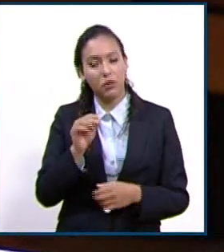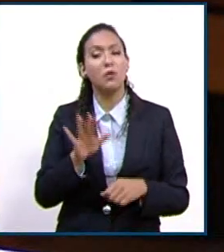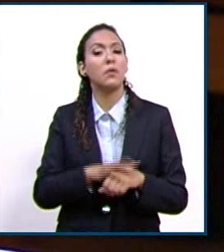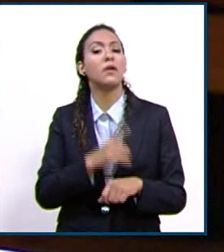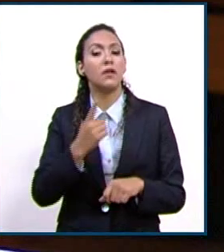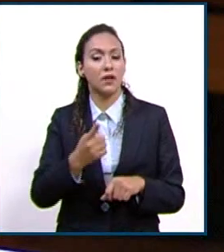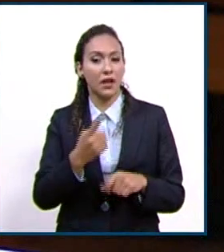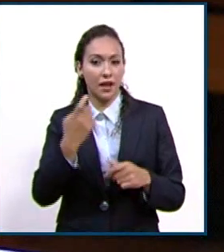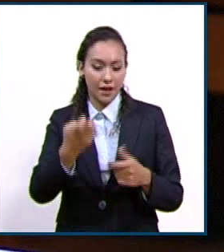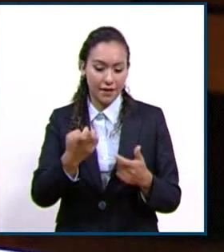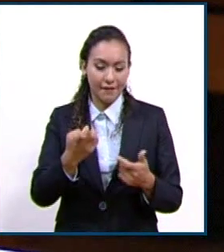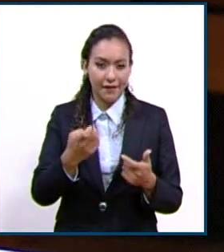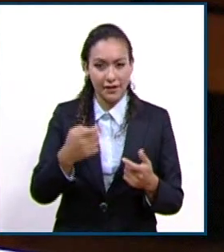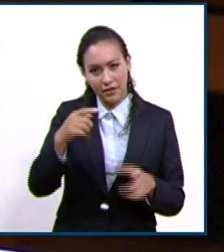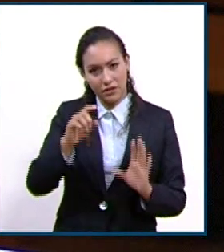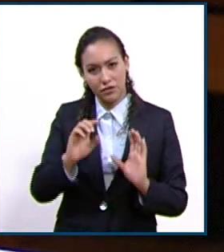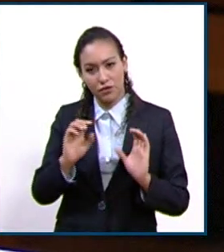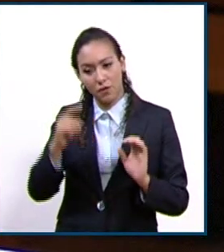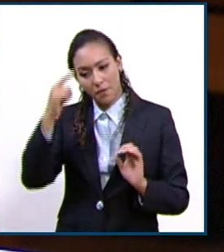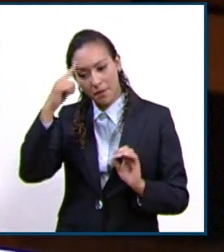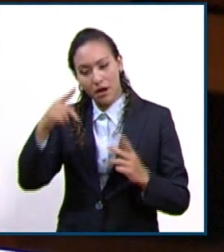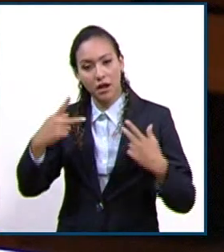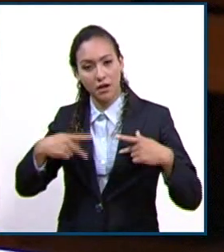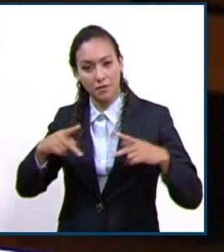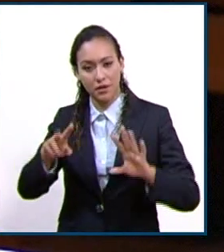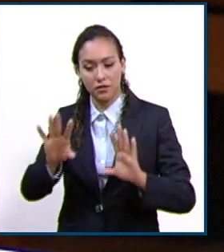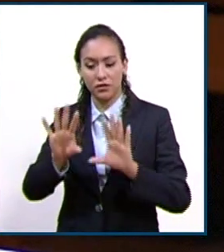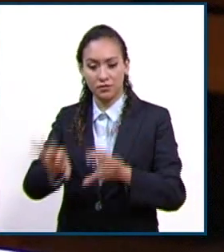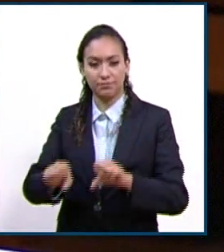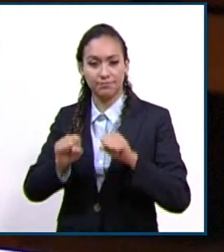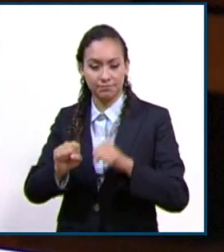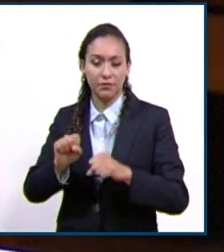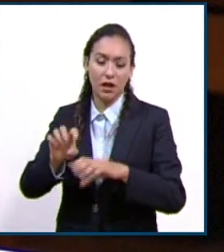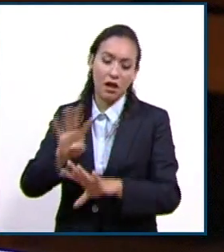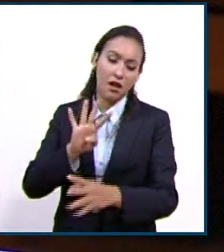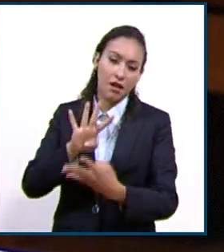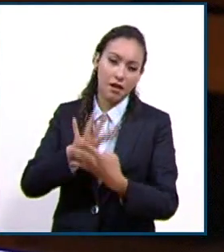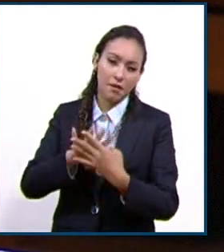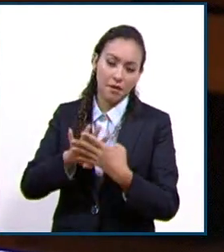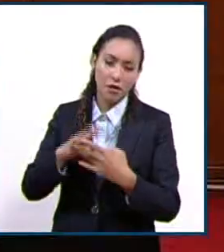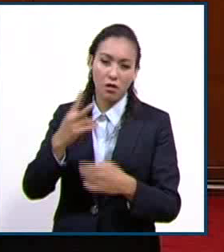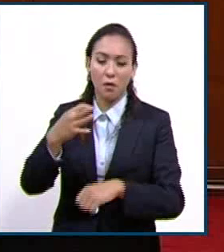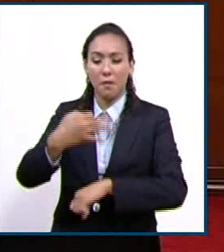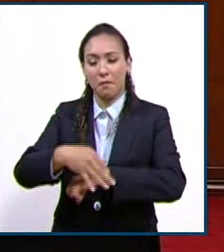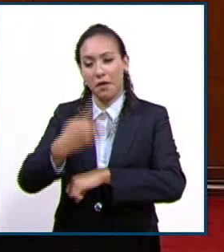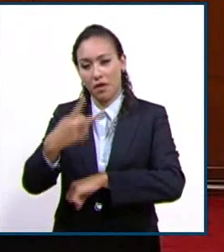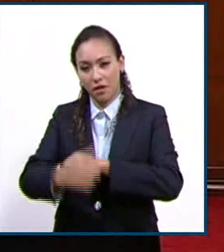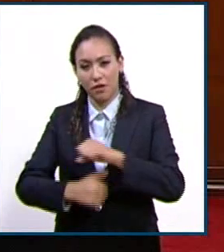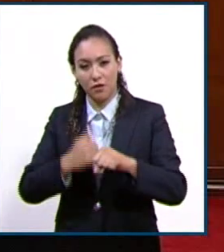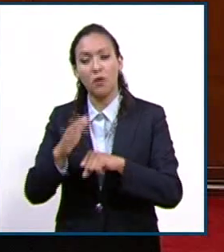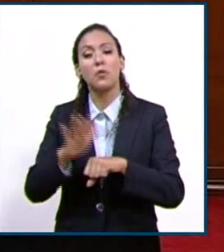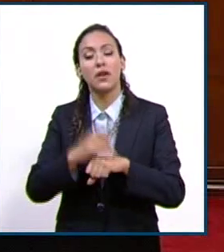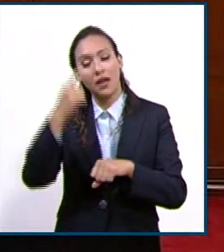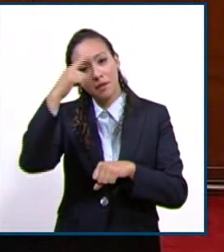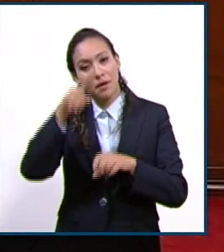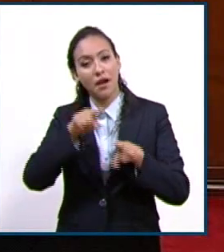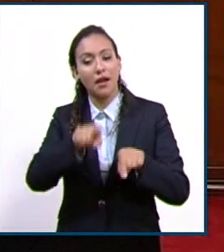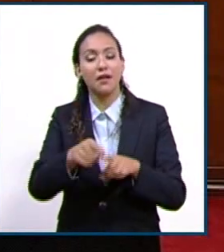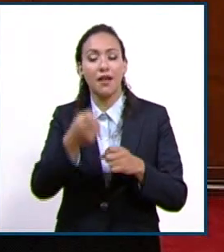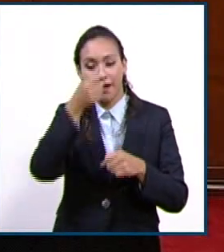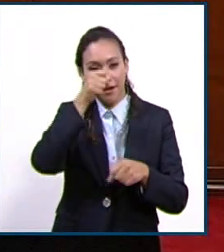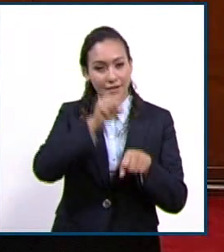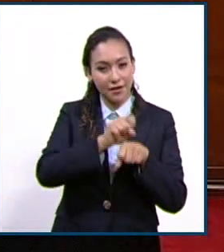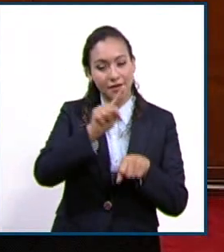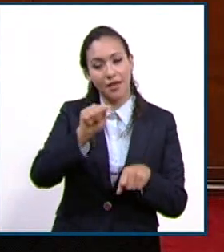ameritara pena corporal o privativa de libertad de más de 2 años de prisión para acceder a la titularidad de la Secretaría General del Ayuntamiento y